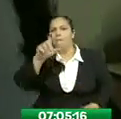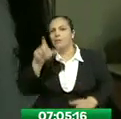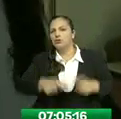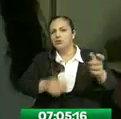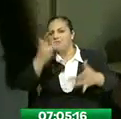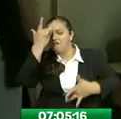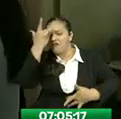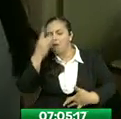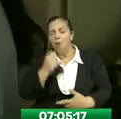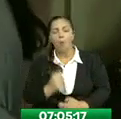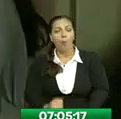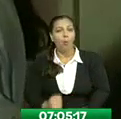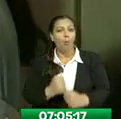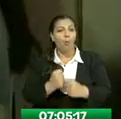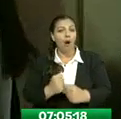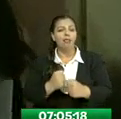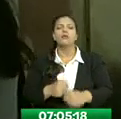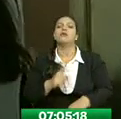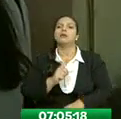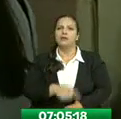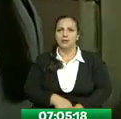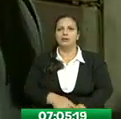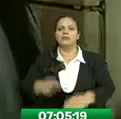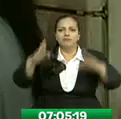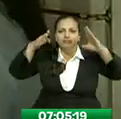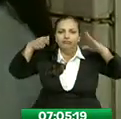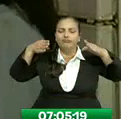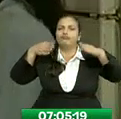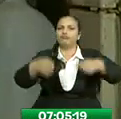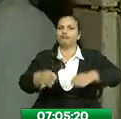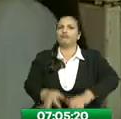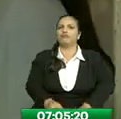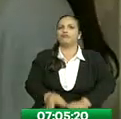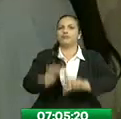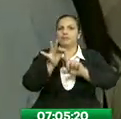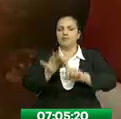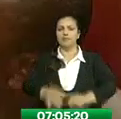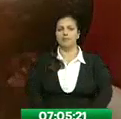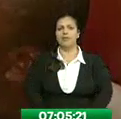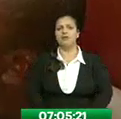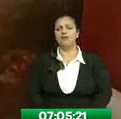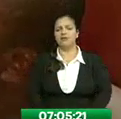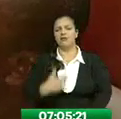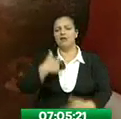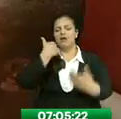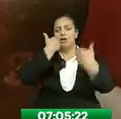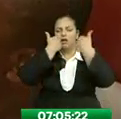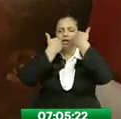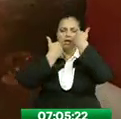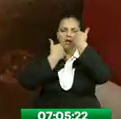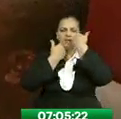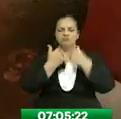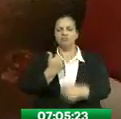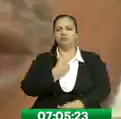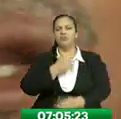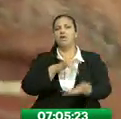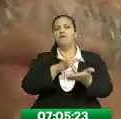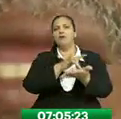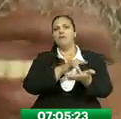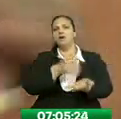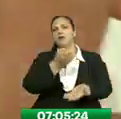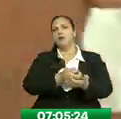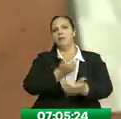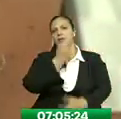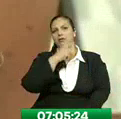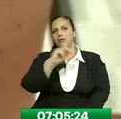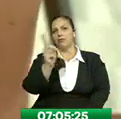ministra conoció de cerca algunos casos que requerían de la ayuda social pertinente. Por ejemplo, Douglas Cetre, ciudadano